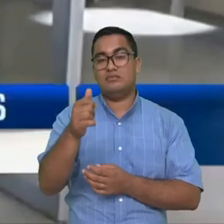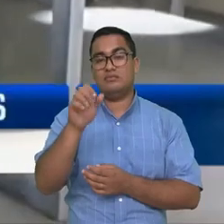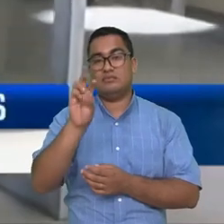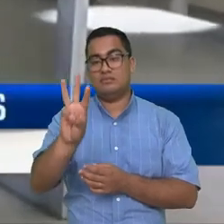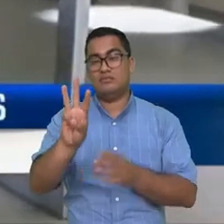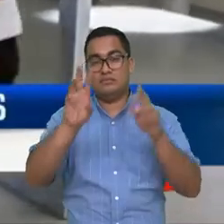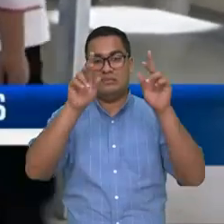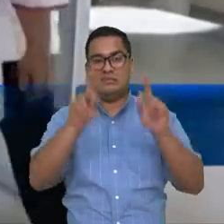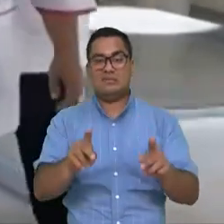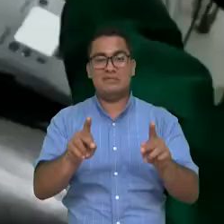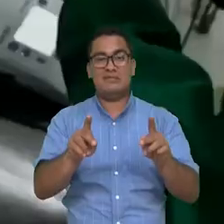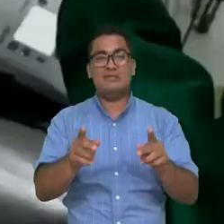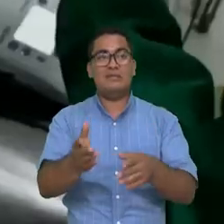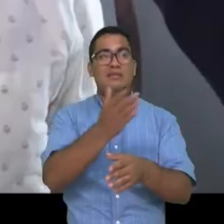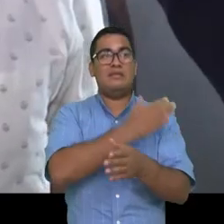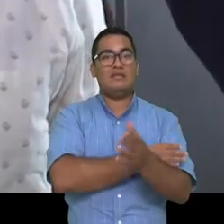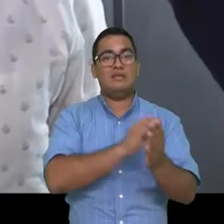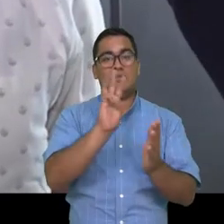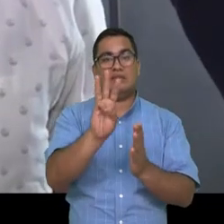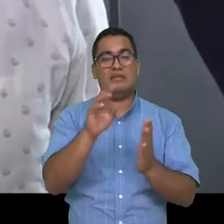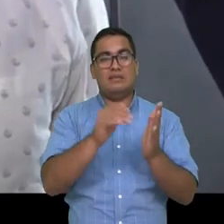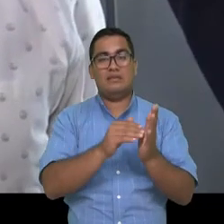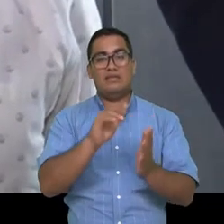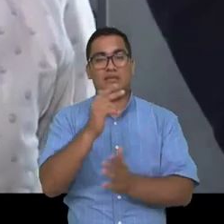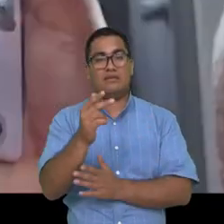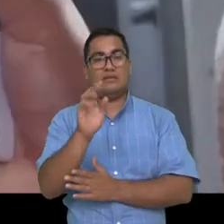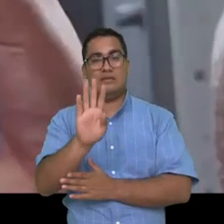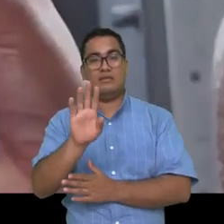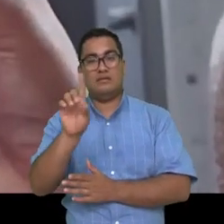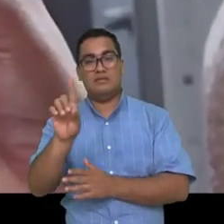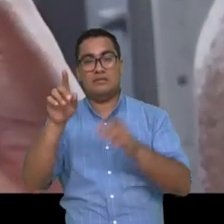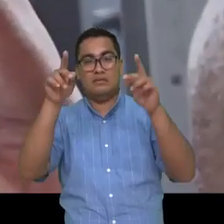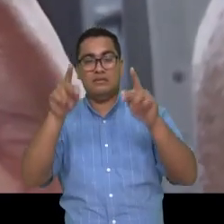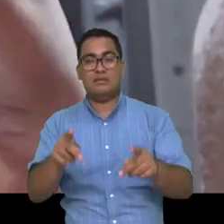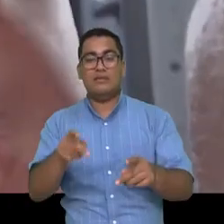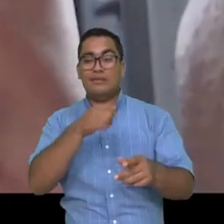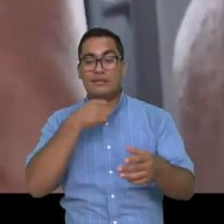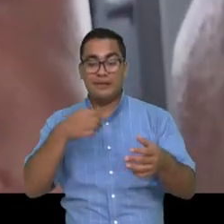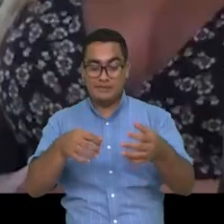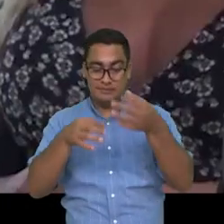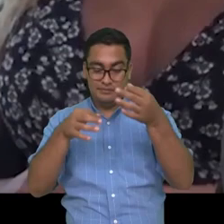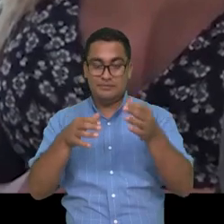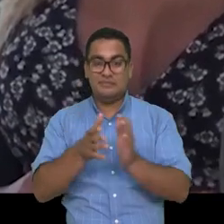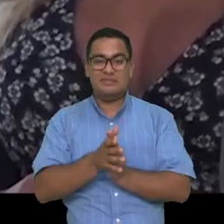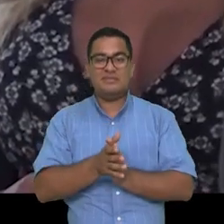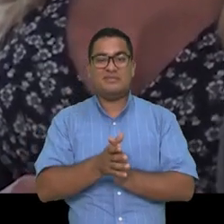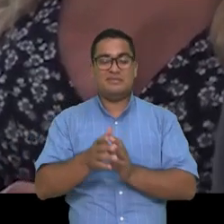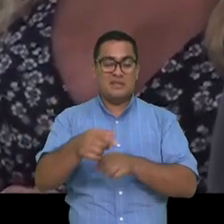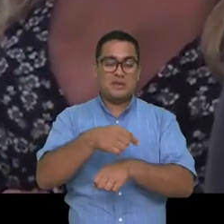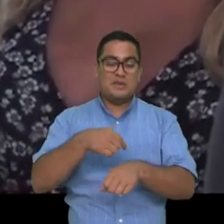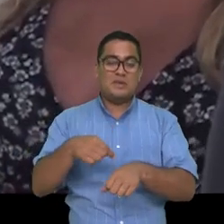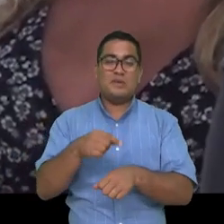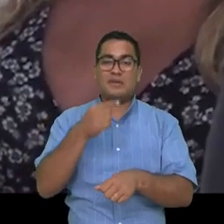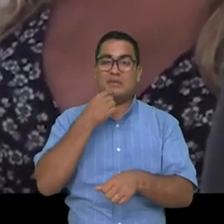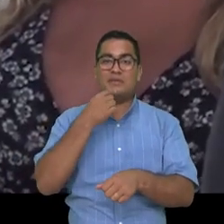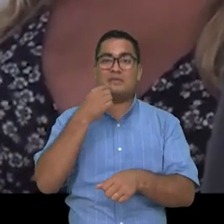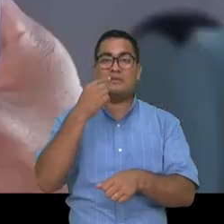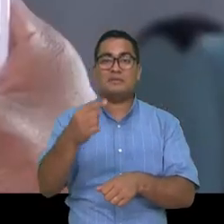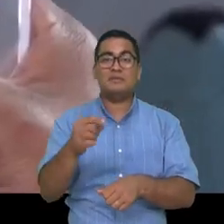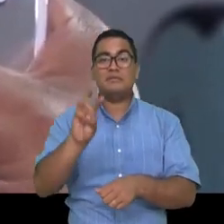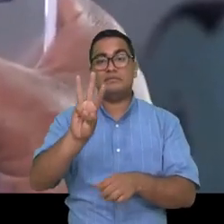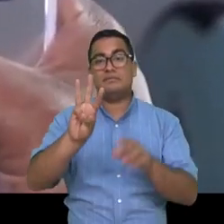263 de los 3.841 personas que se han hecho la prueba. Asimismo, en las últimas horas, se han registrado